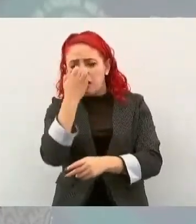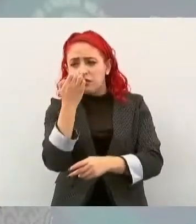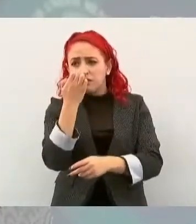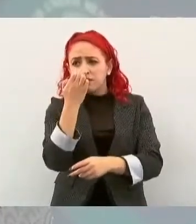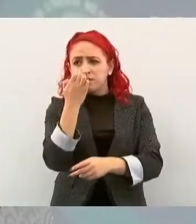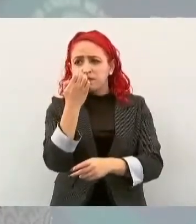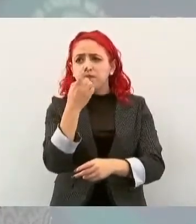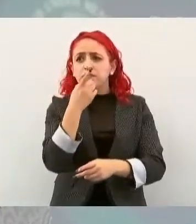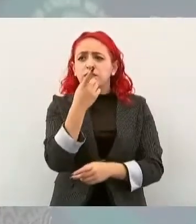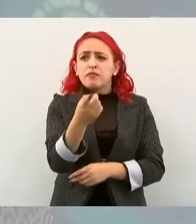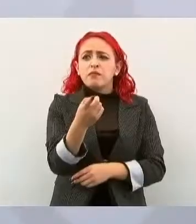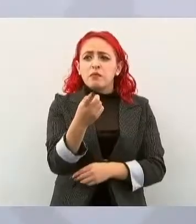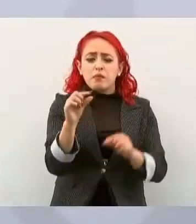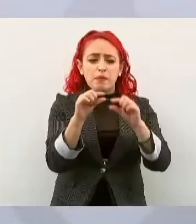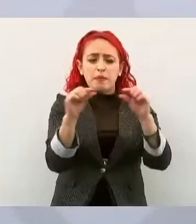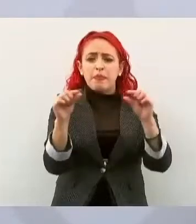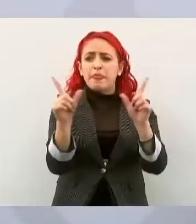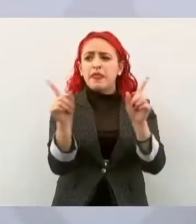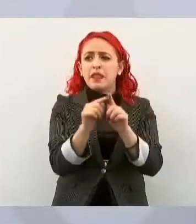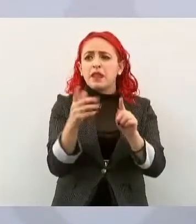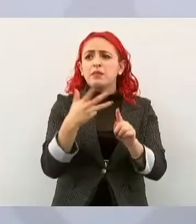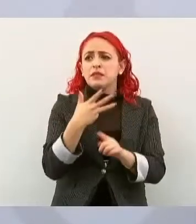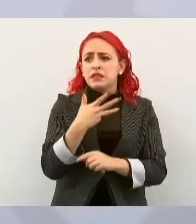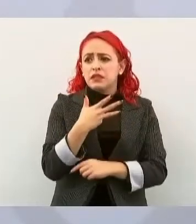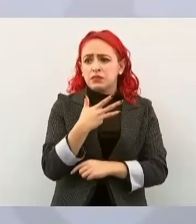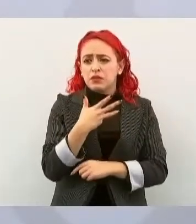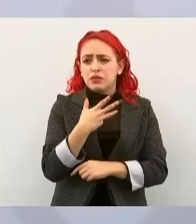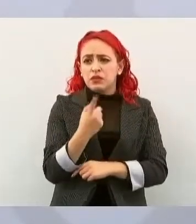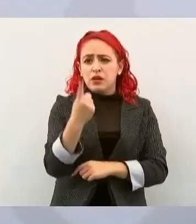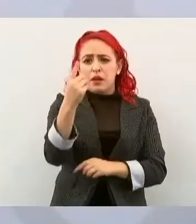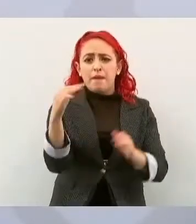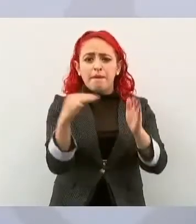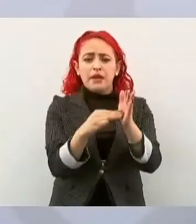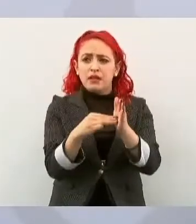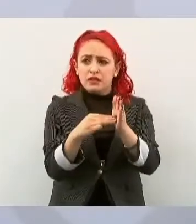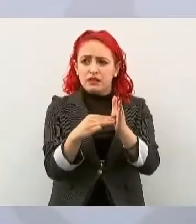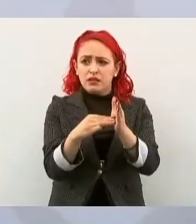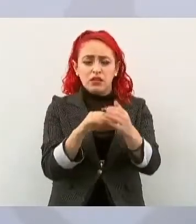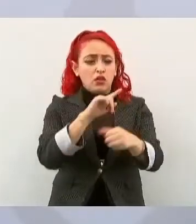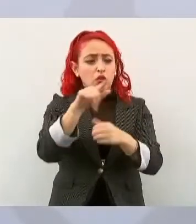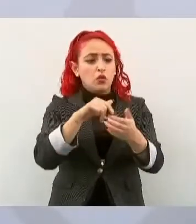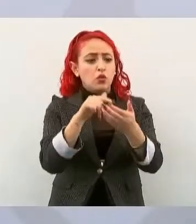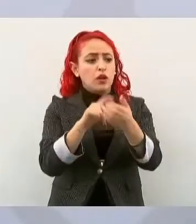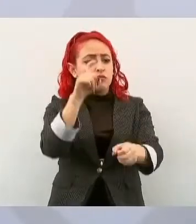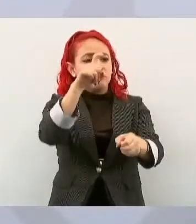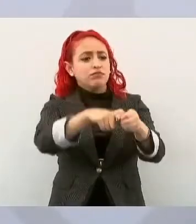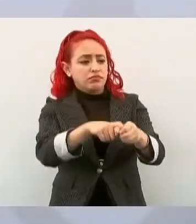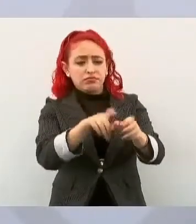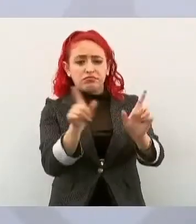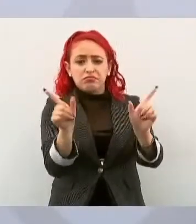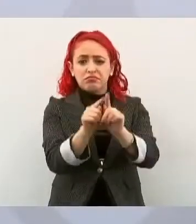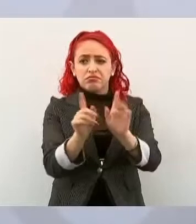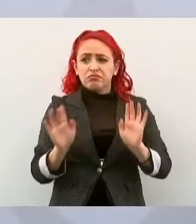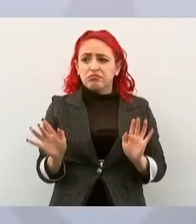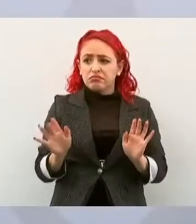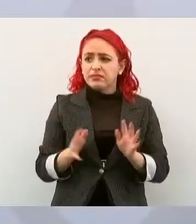se decía, bueno, nada más tenemos 1,000 espacios, de modo